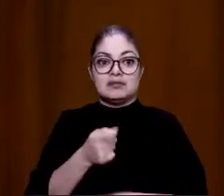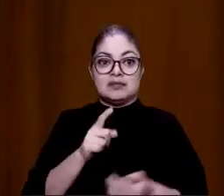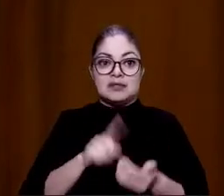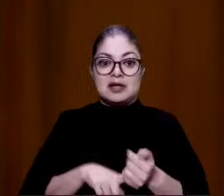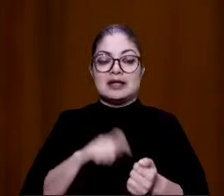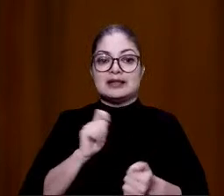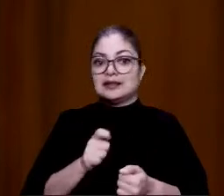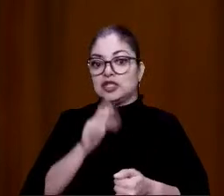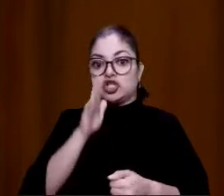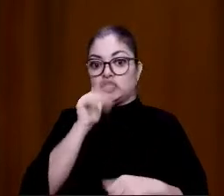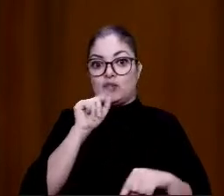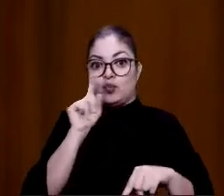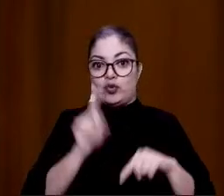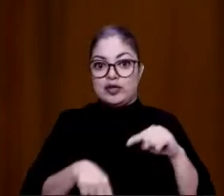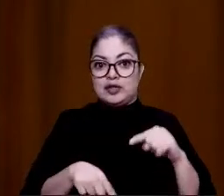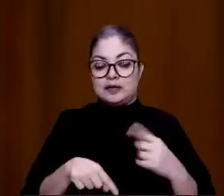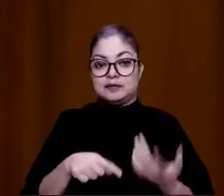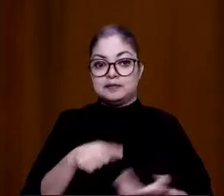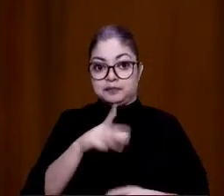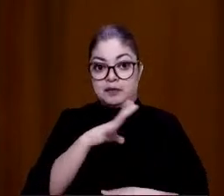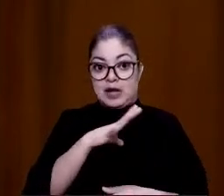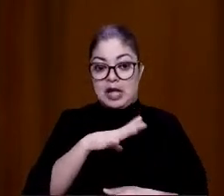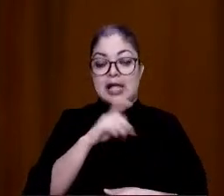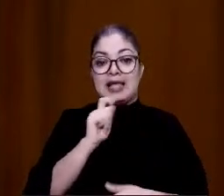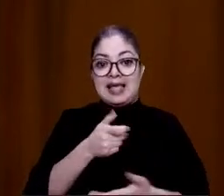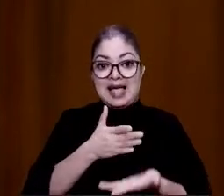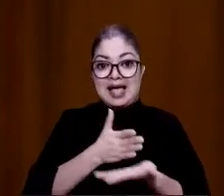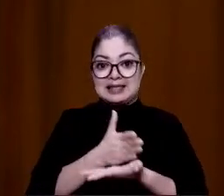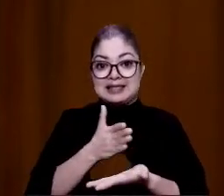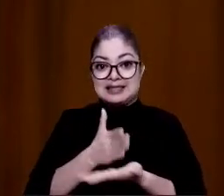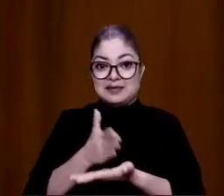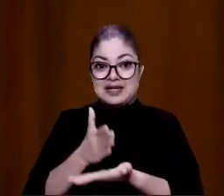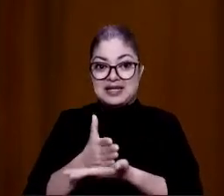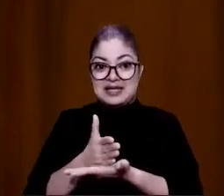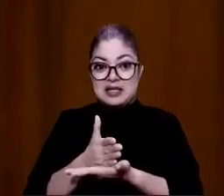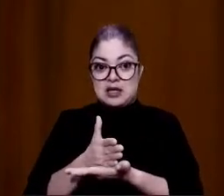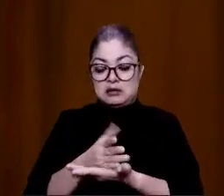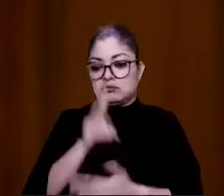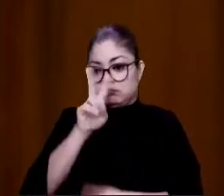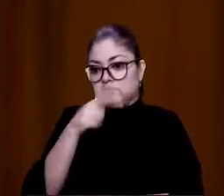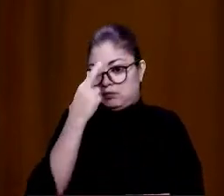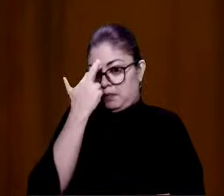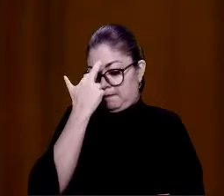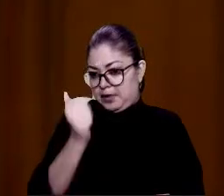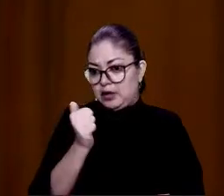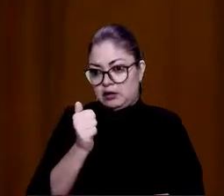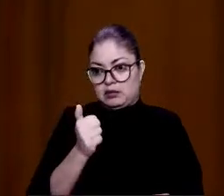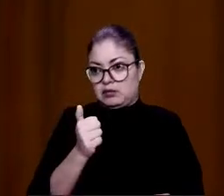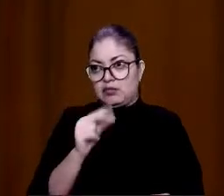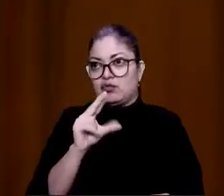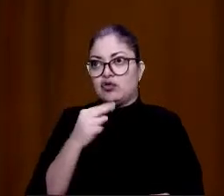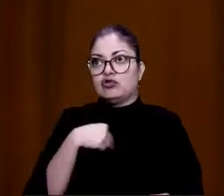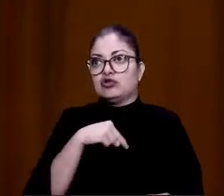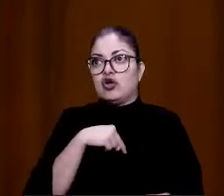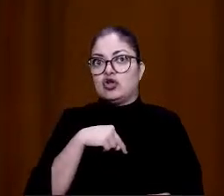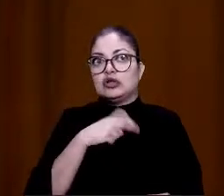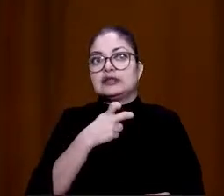reversible. Hay accesibilidad, pero no es la deseada. Estoy totalmente de acuerdo con eso. ¿Qué